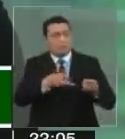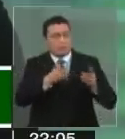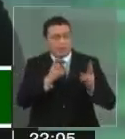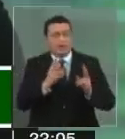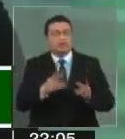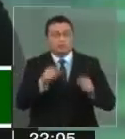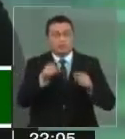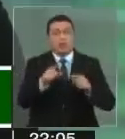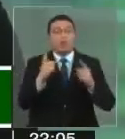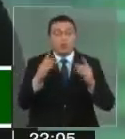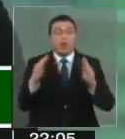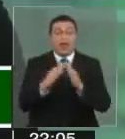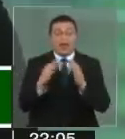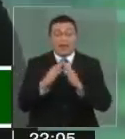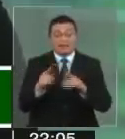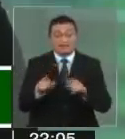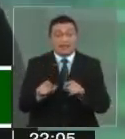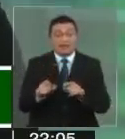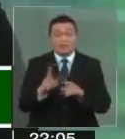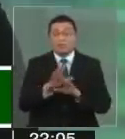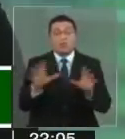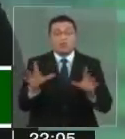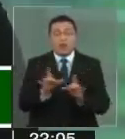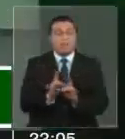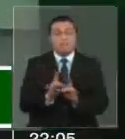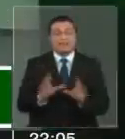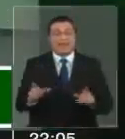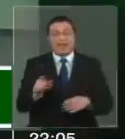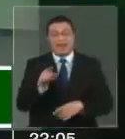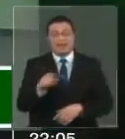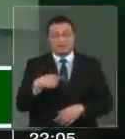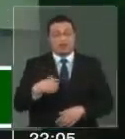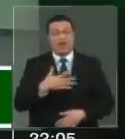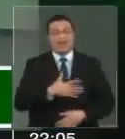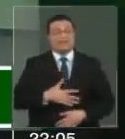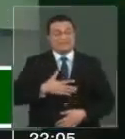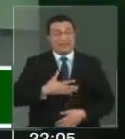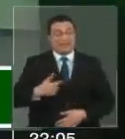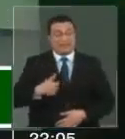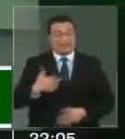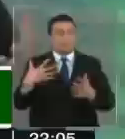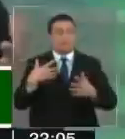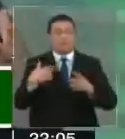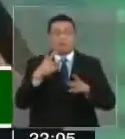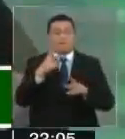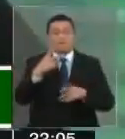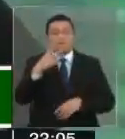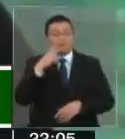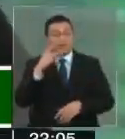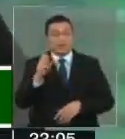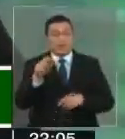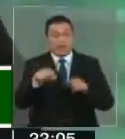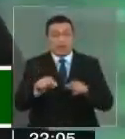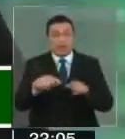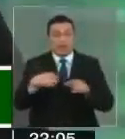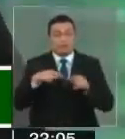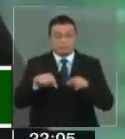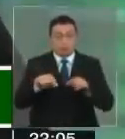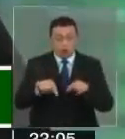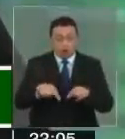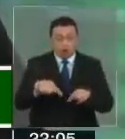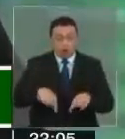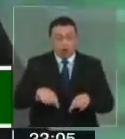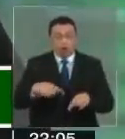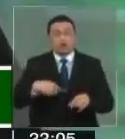Era una casa bien especial. Yo siento, me siento a lo largo de la vida, cuando me veo hoy aquí